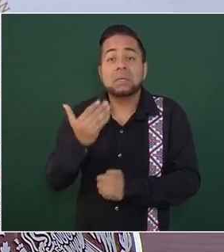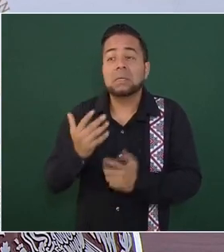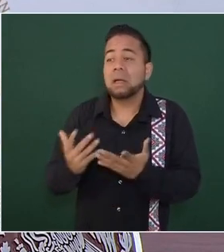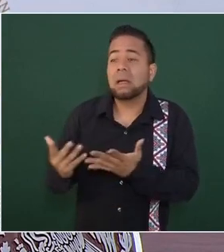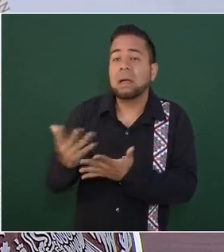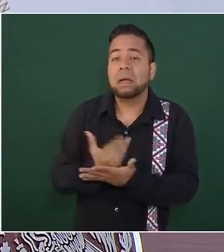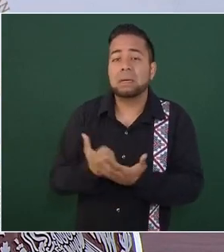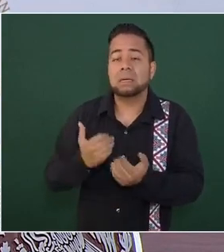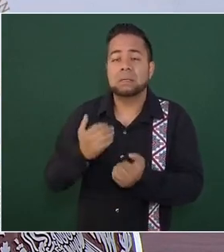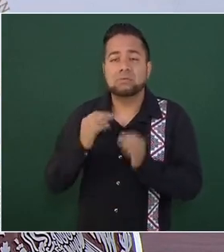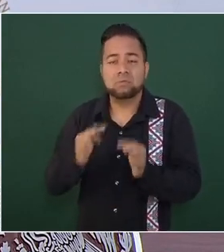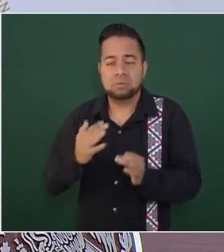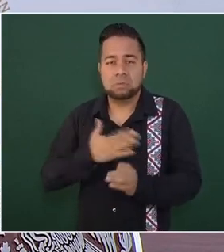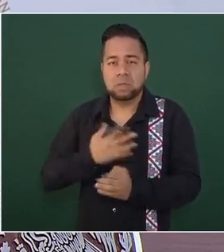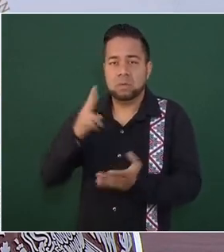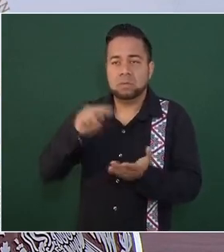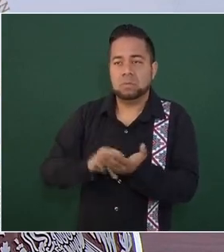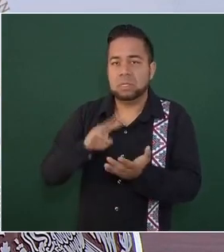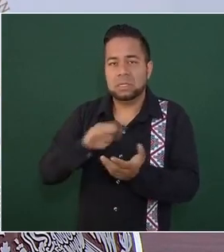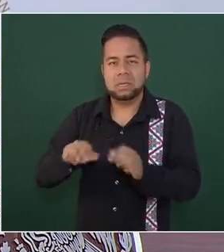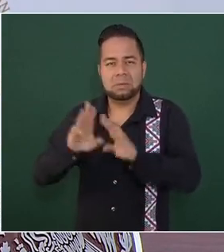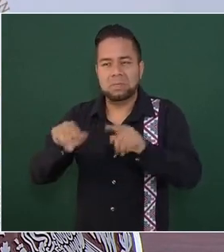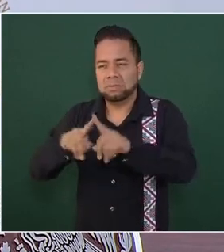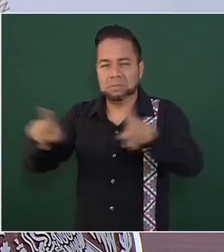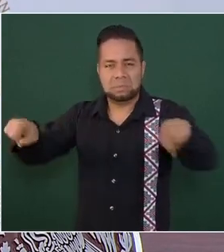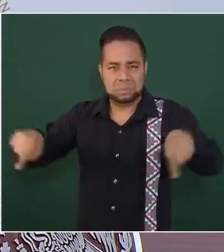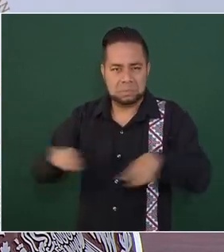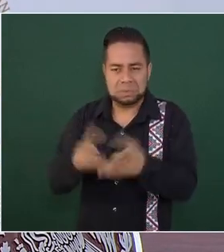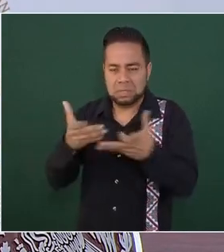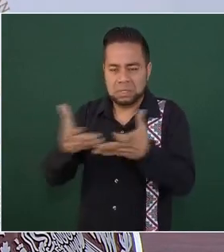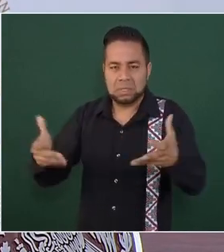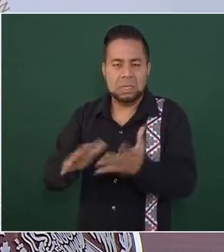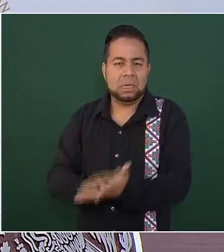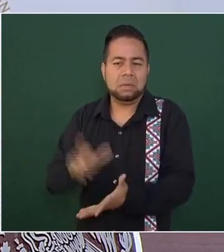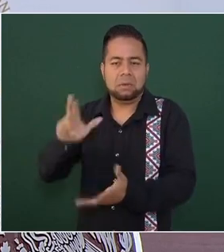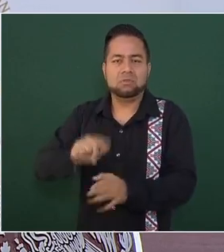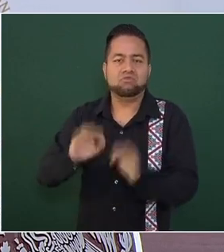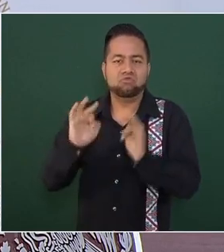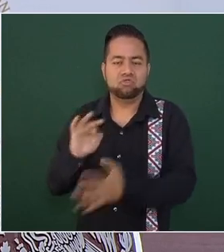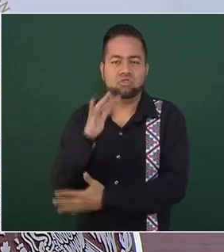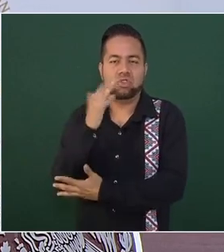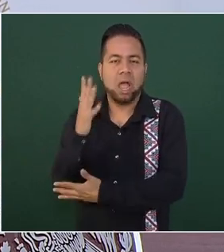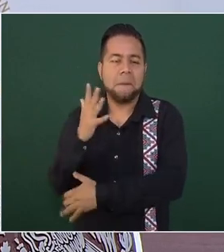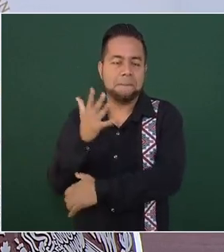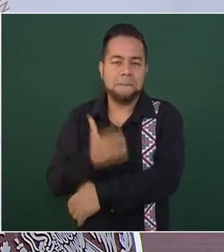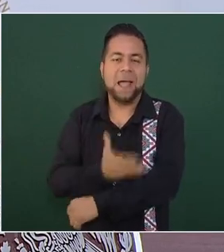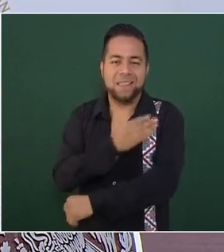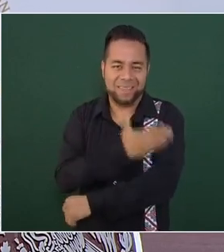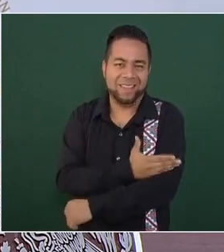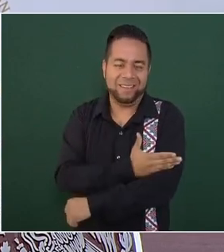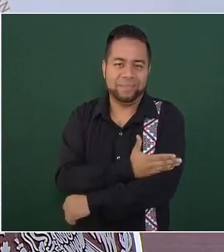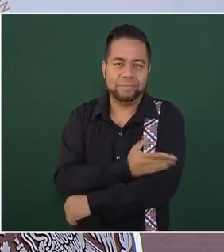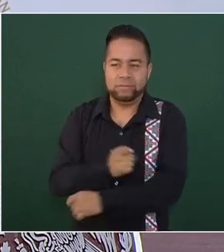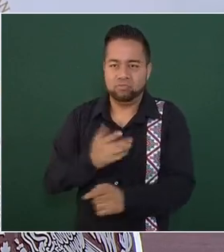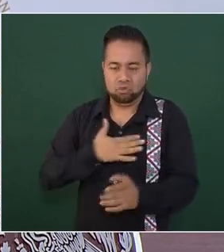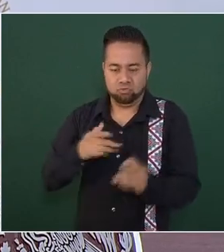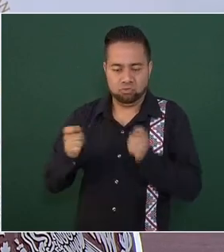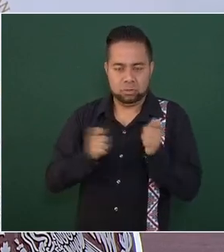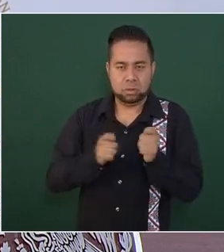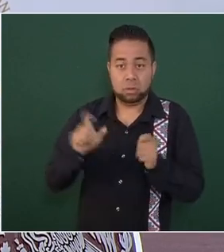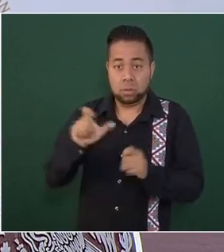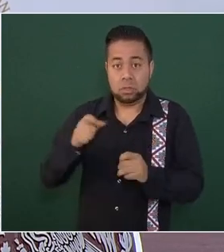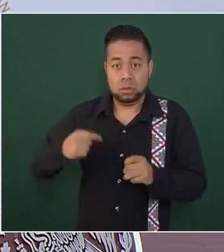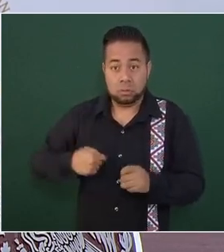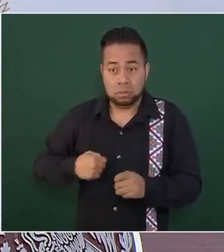de dos mil trescientas hectáreas que en su mayoría son maderables desde el inicio de nuestro gobierno